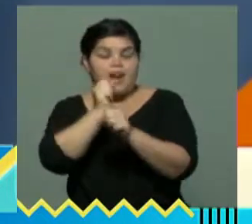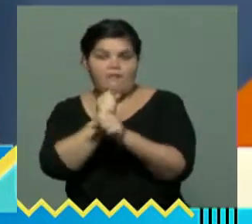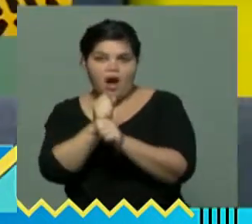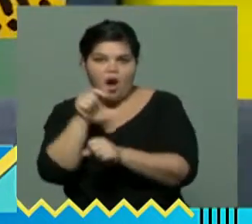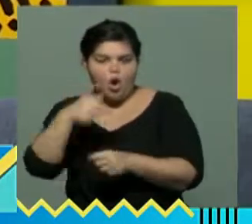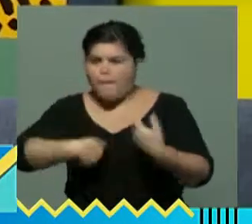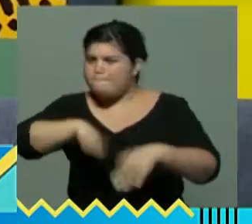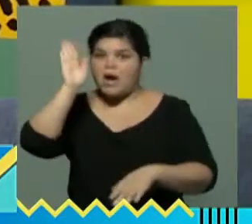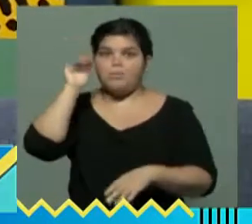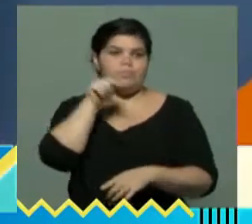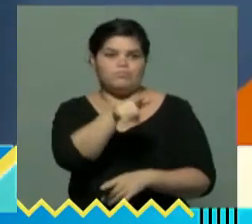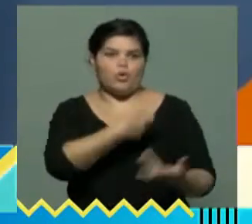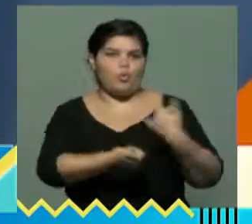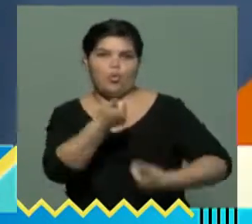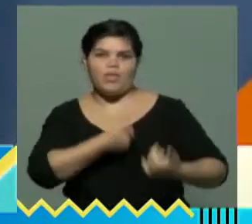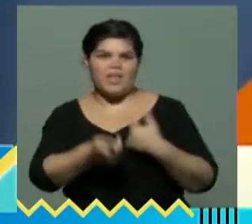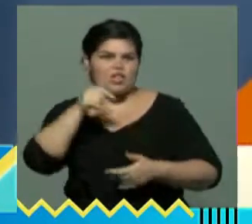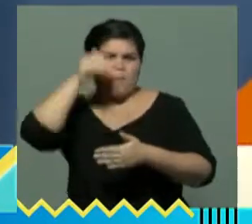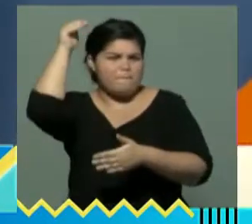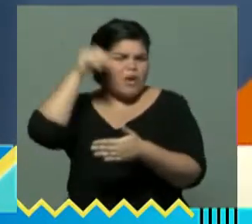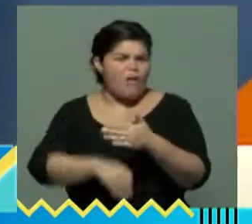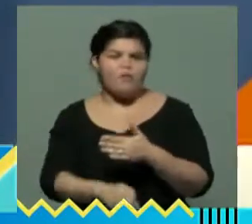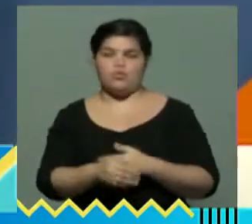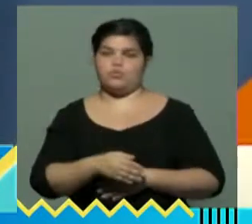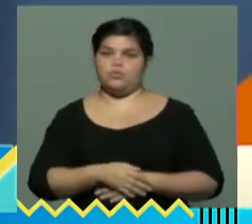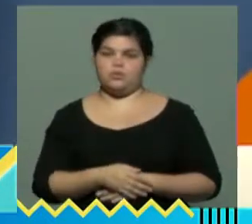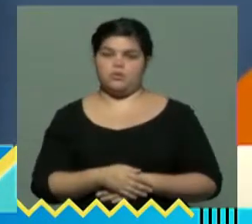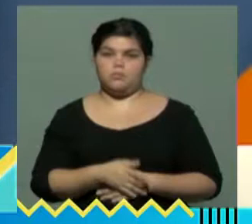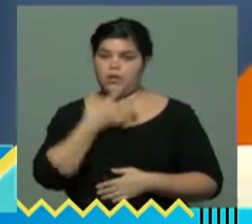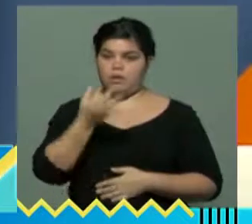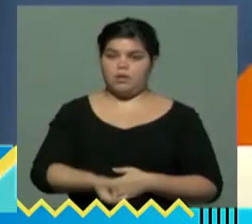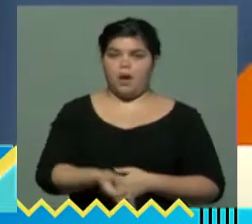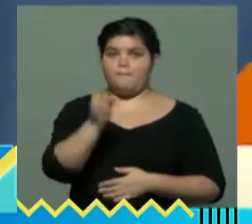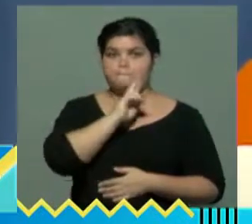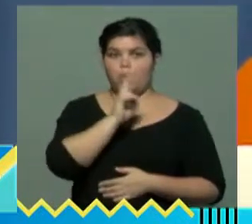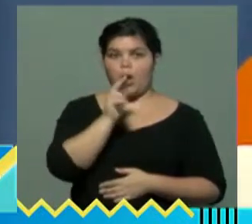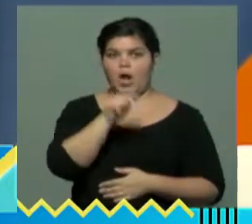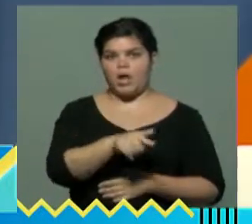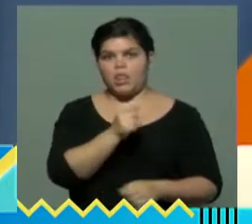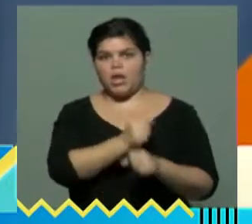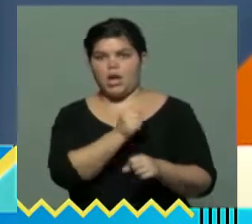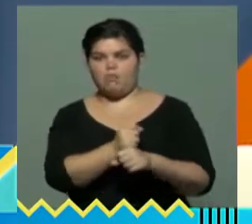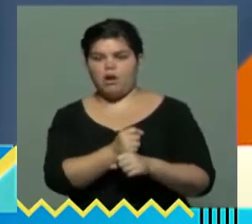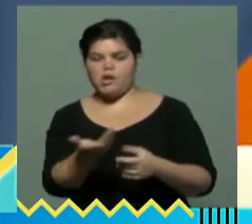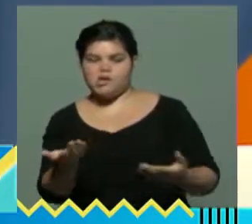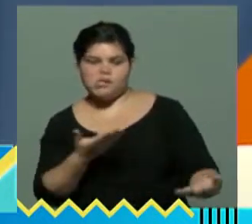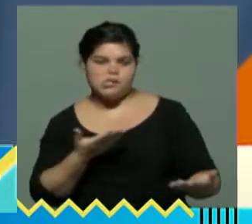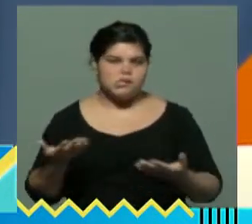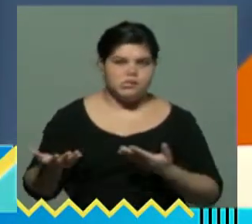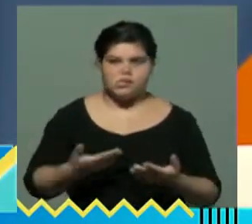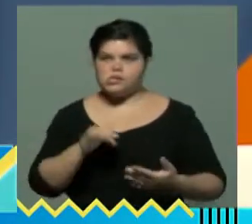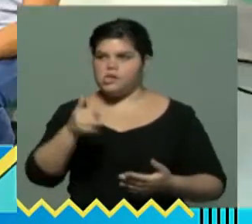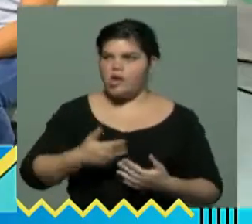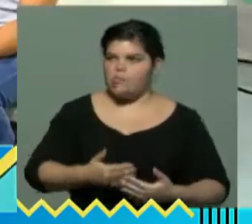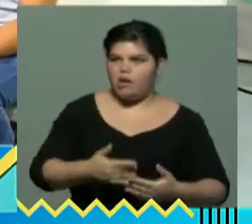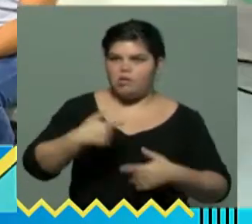ella, son causas de fondo, o sea, son causas mínimas, porque es verdad, una mujer a un empleo y el tipo está diciendo, y sí, se va a embarazar, no va a venir más. Claro, se